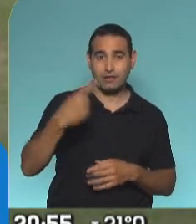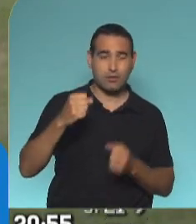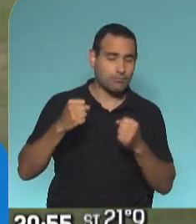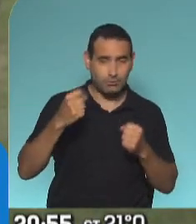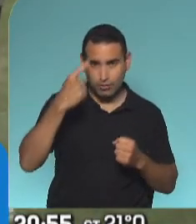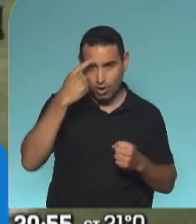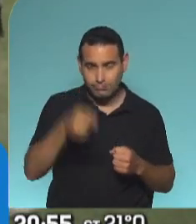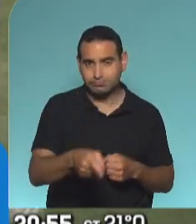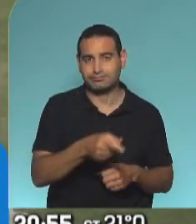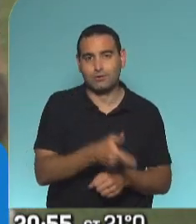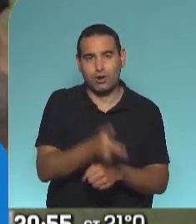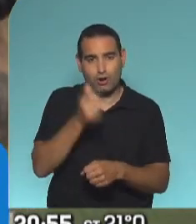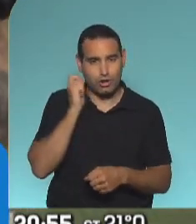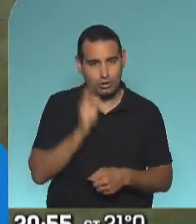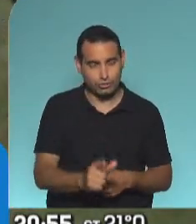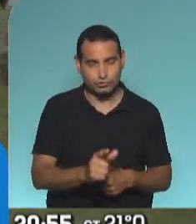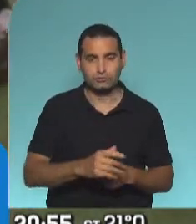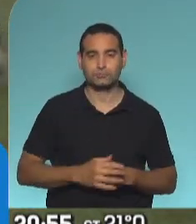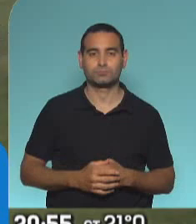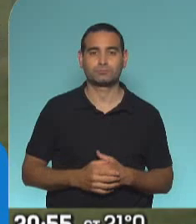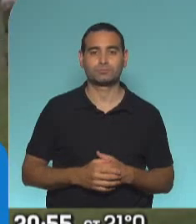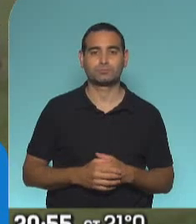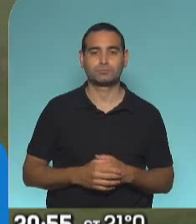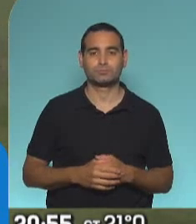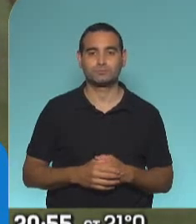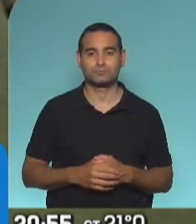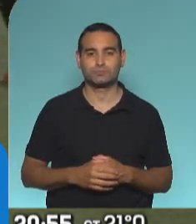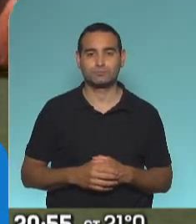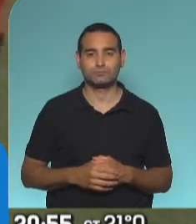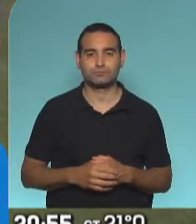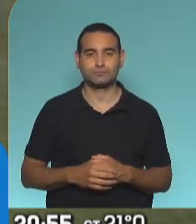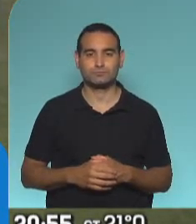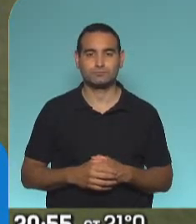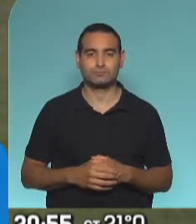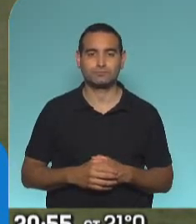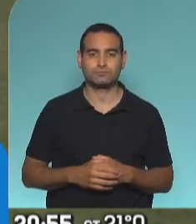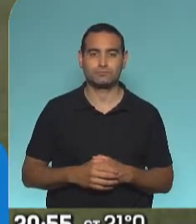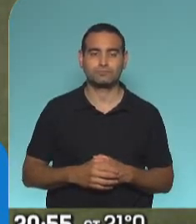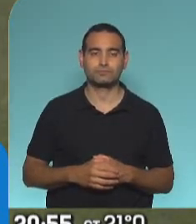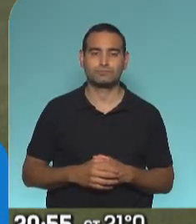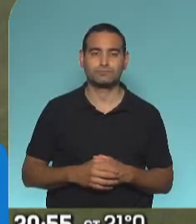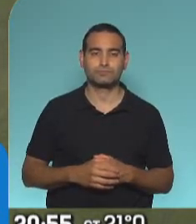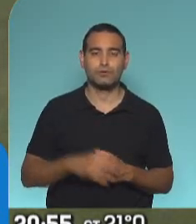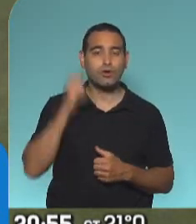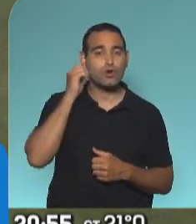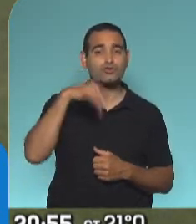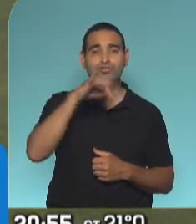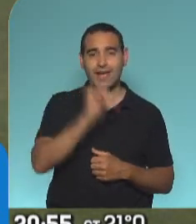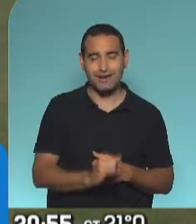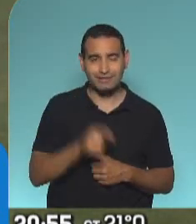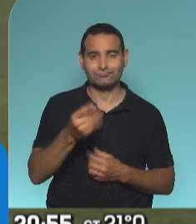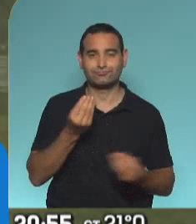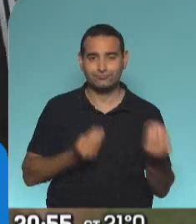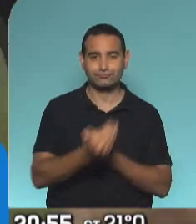lo ponen para darle posibilidad y minutos y él responde con rendimiento y goles. Nicolás González sería el reemplazante